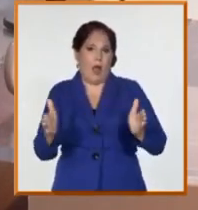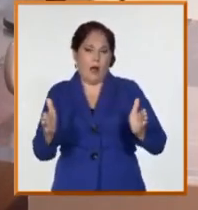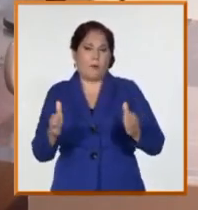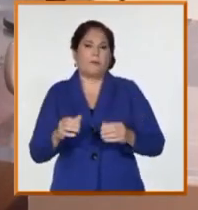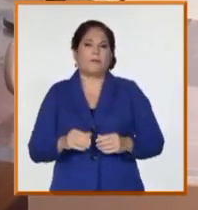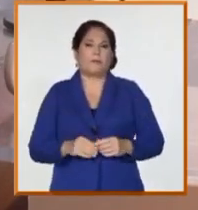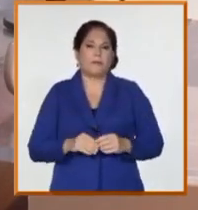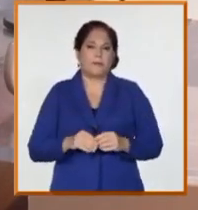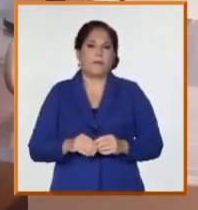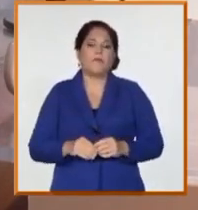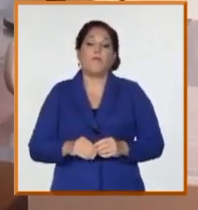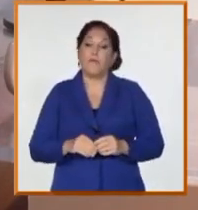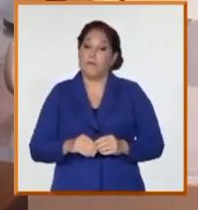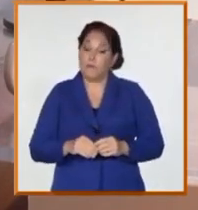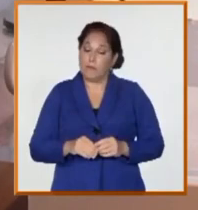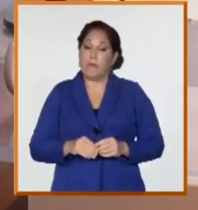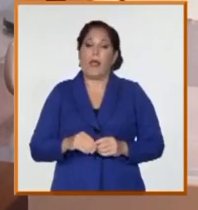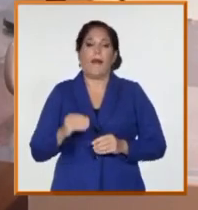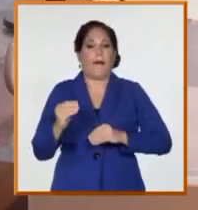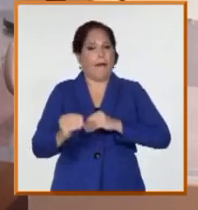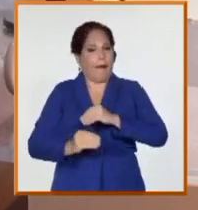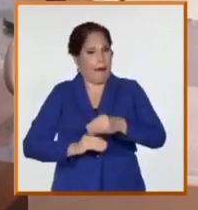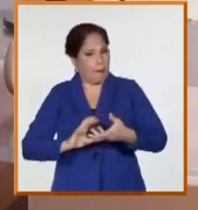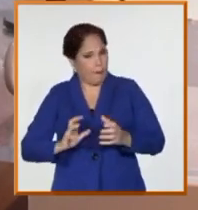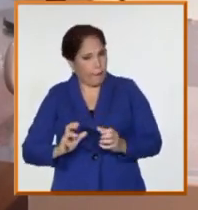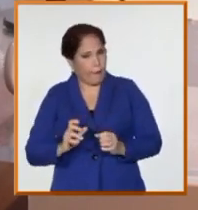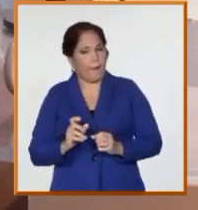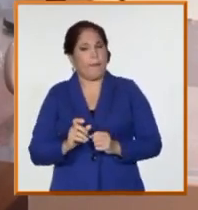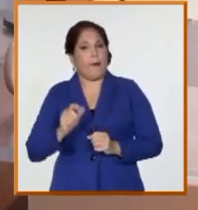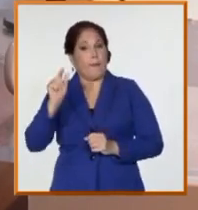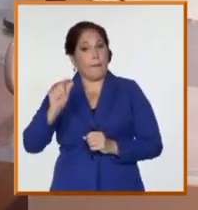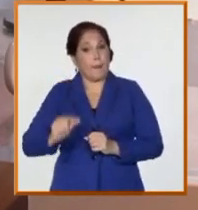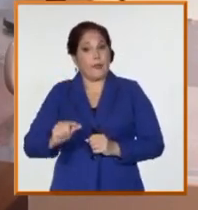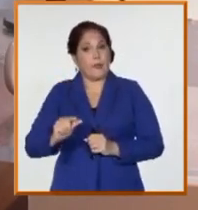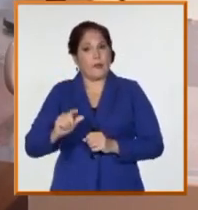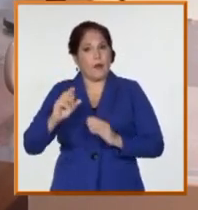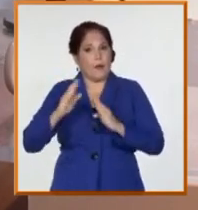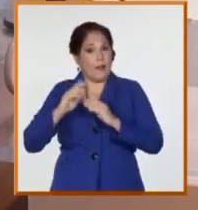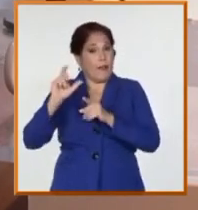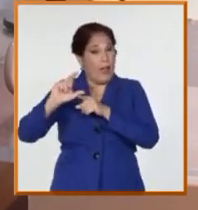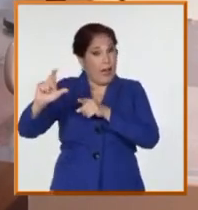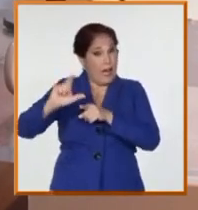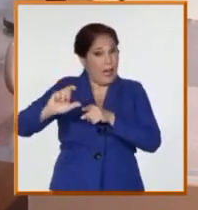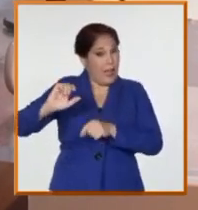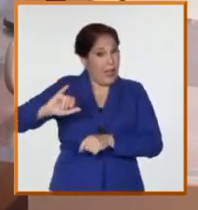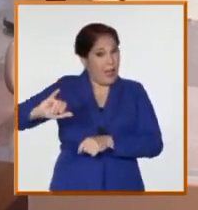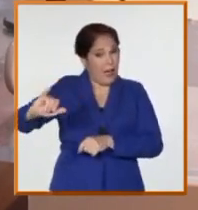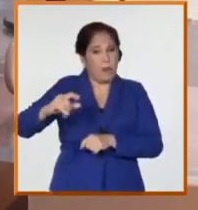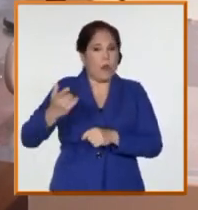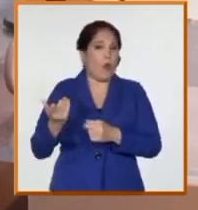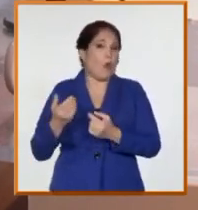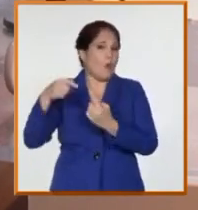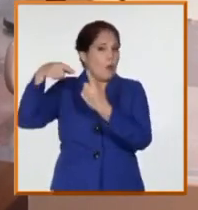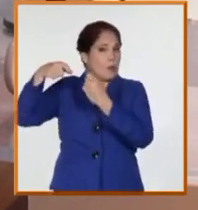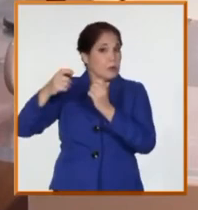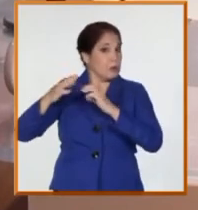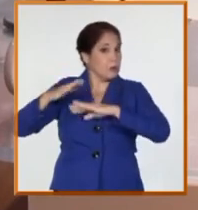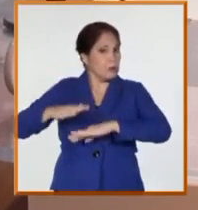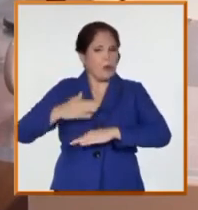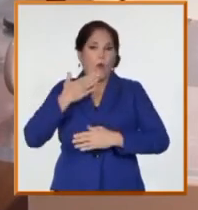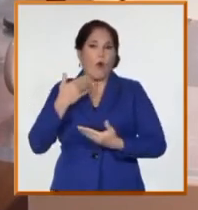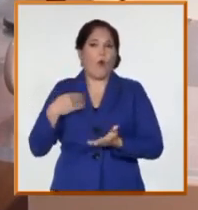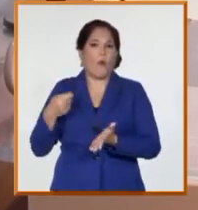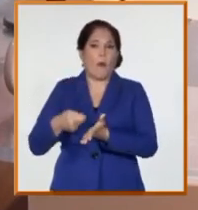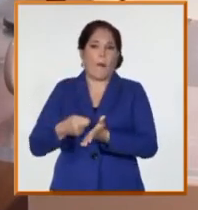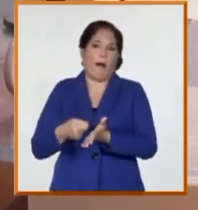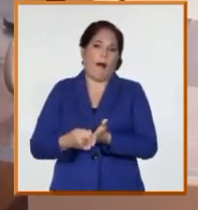por vencer ahí cambios culturales que que generar y Hay facilidades que todavía se necesitan para que avance